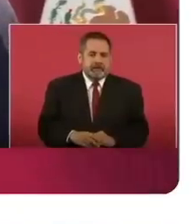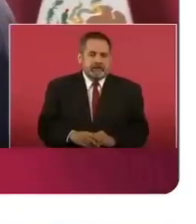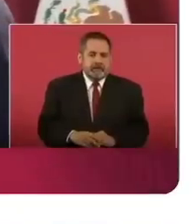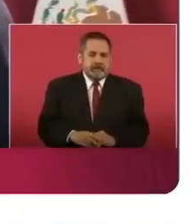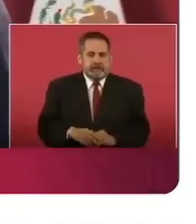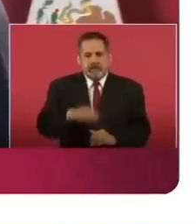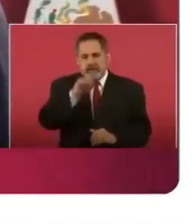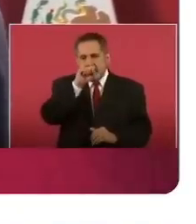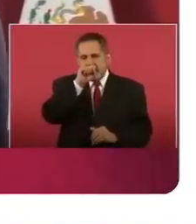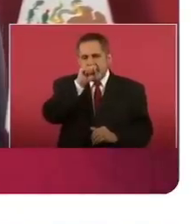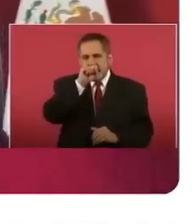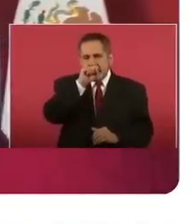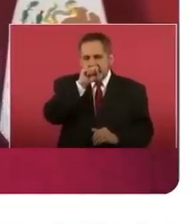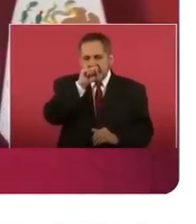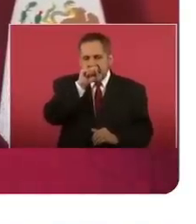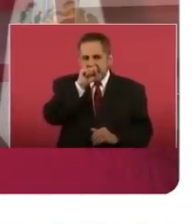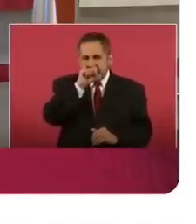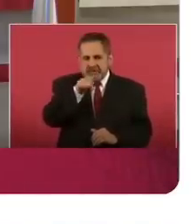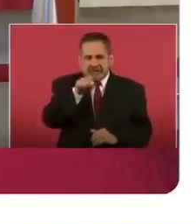también